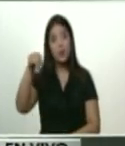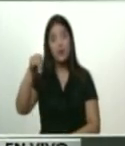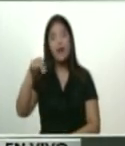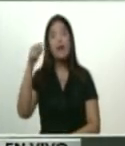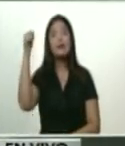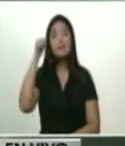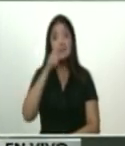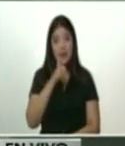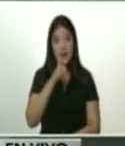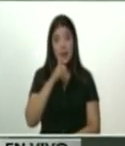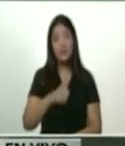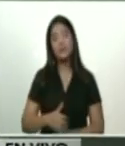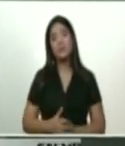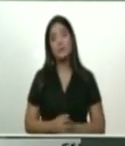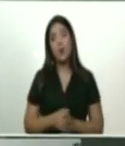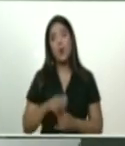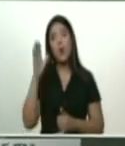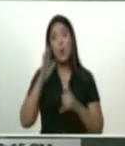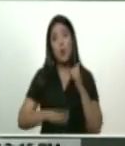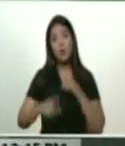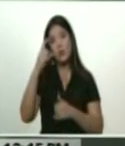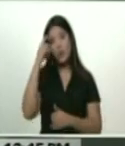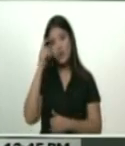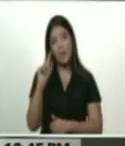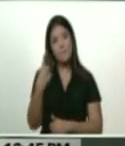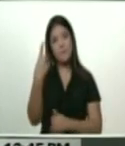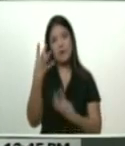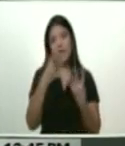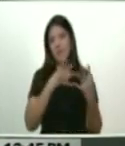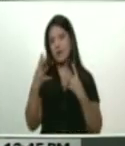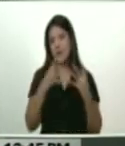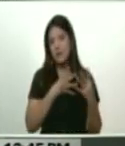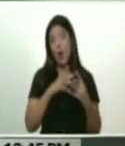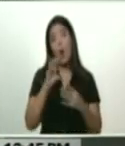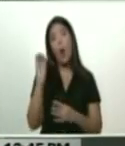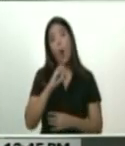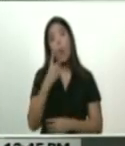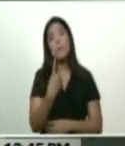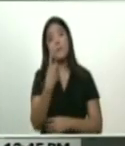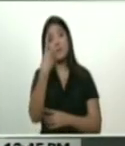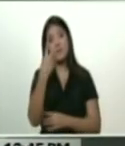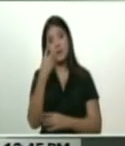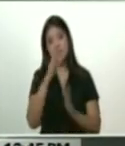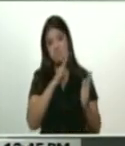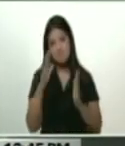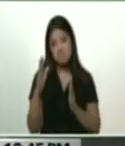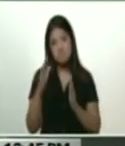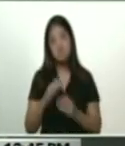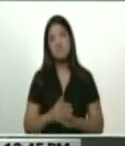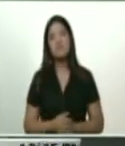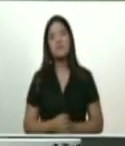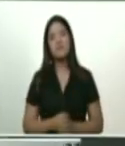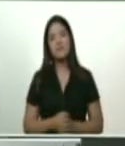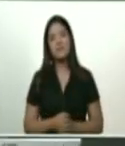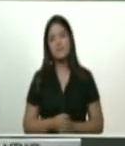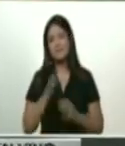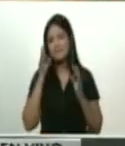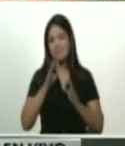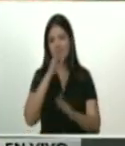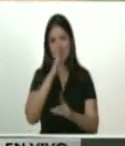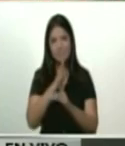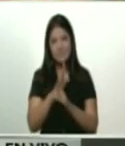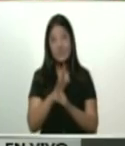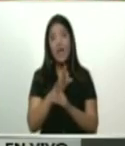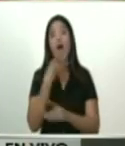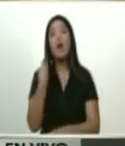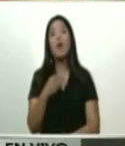día sábado, que es el último día de nuestro primer festival o primera edición de Suena Maracay, vamos a dedicárselo a